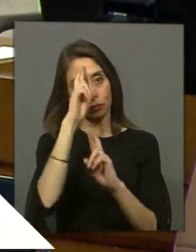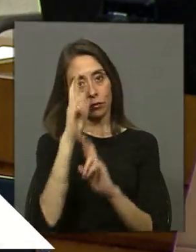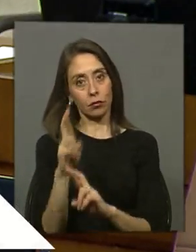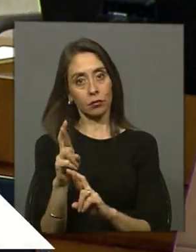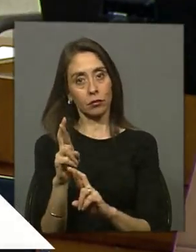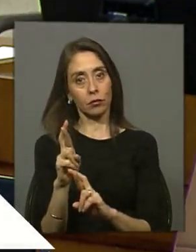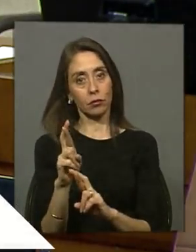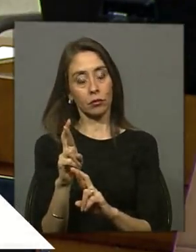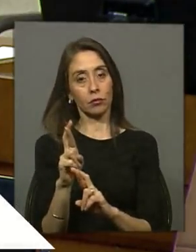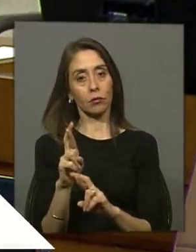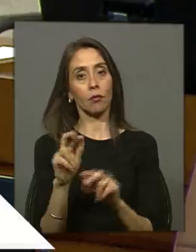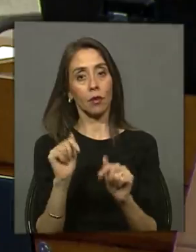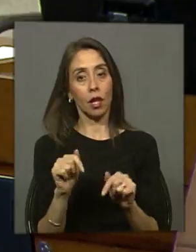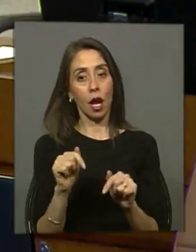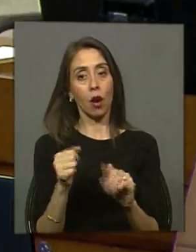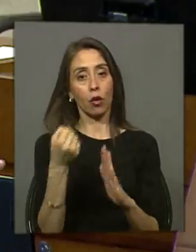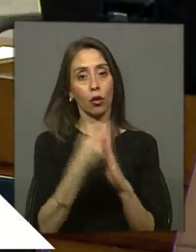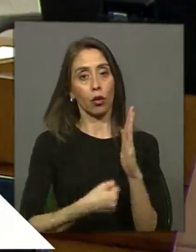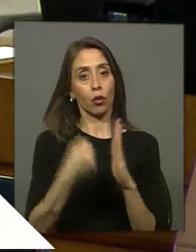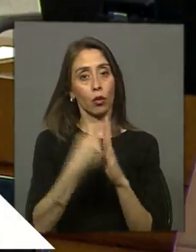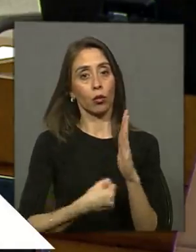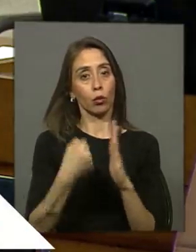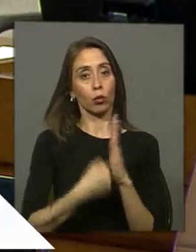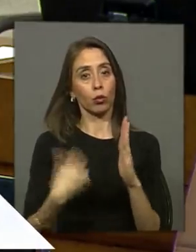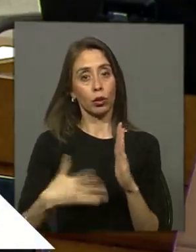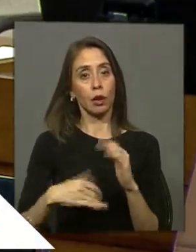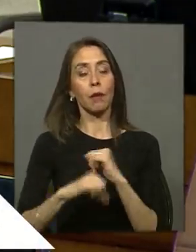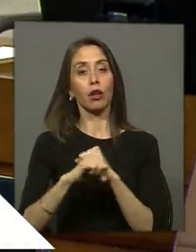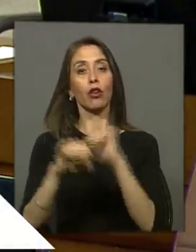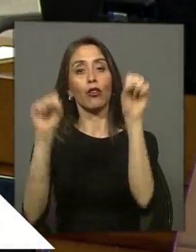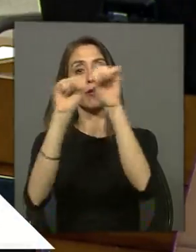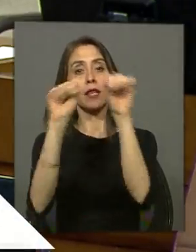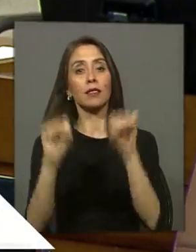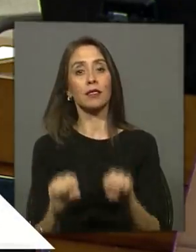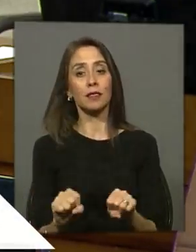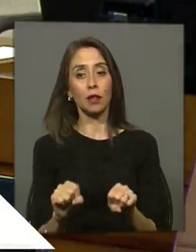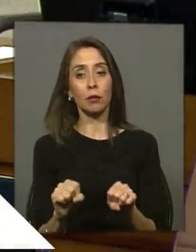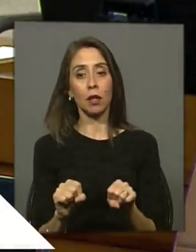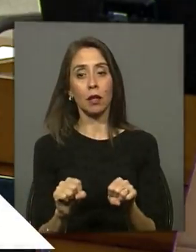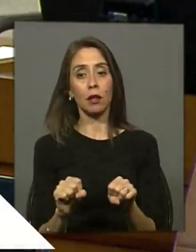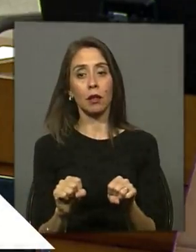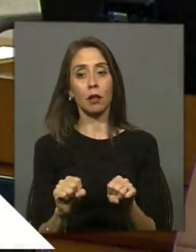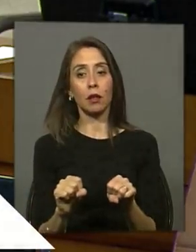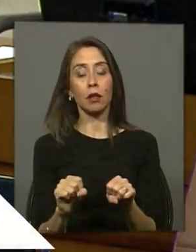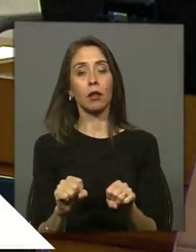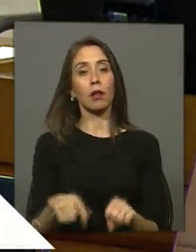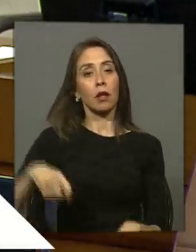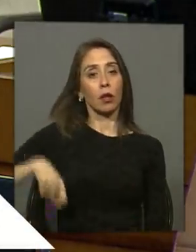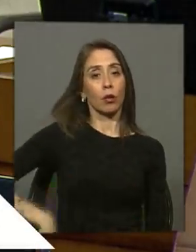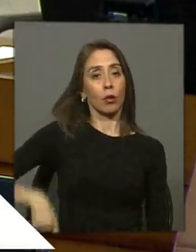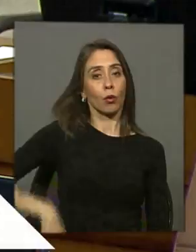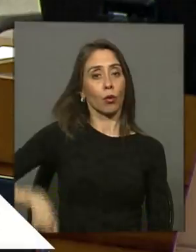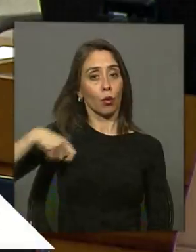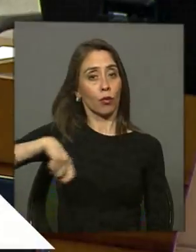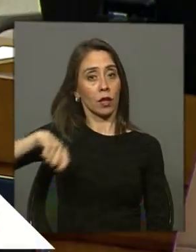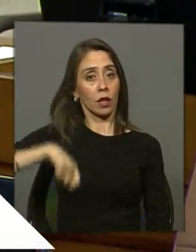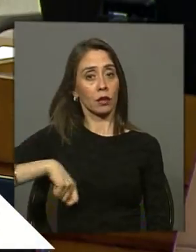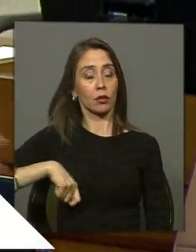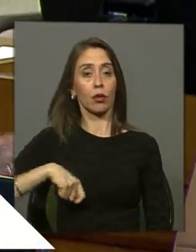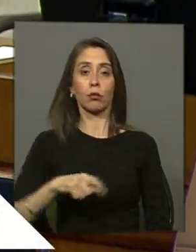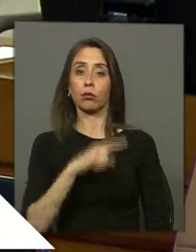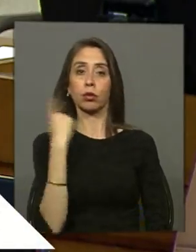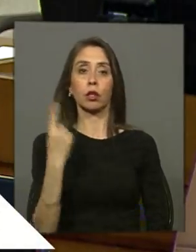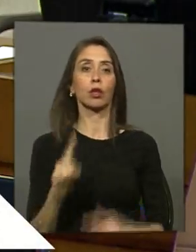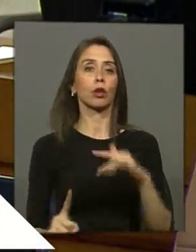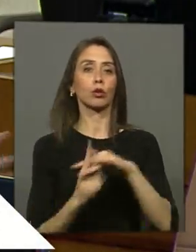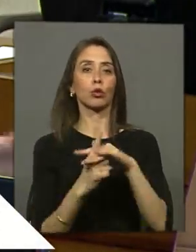que hoy día estamos dando la pelea muy fuerte contra un sistema de previsión que obviamente no dio el ancho porque